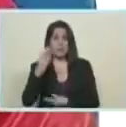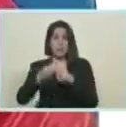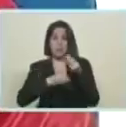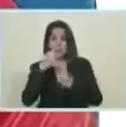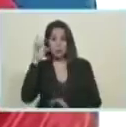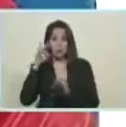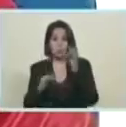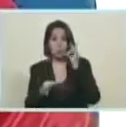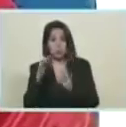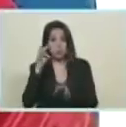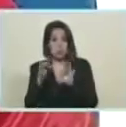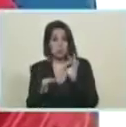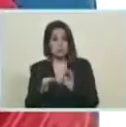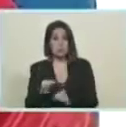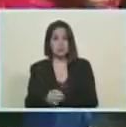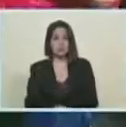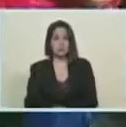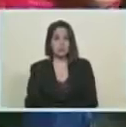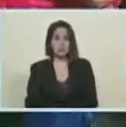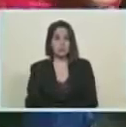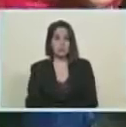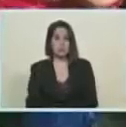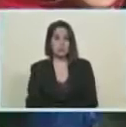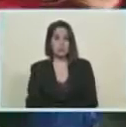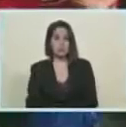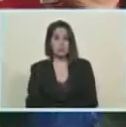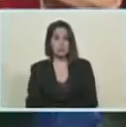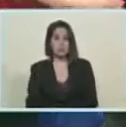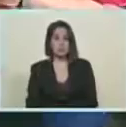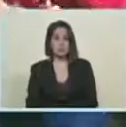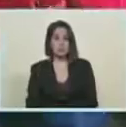y dignidad en esta patria.